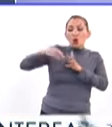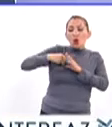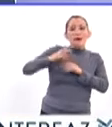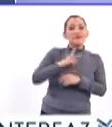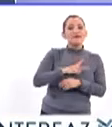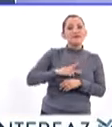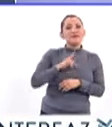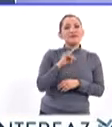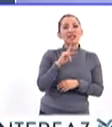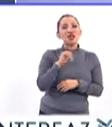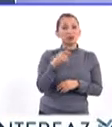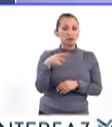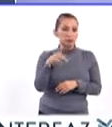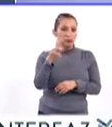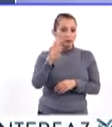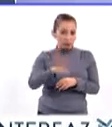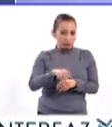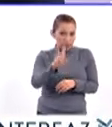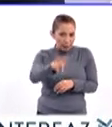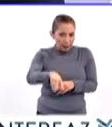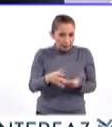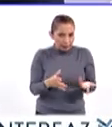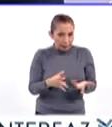algún virus, porque desafortunadamente